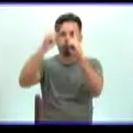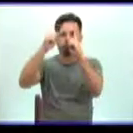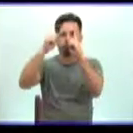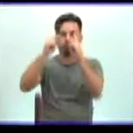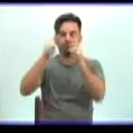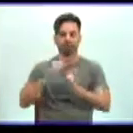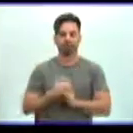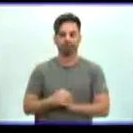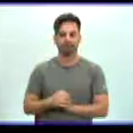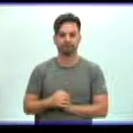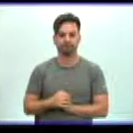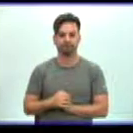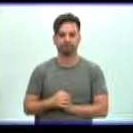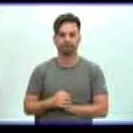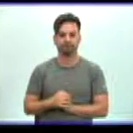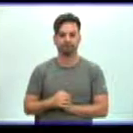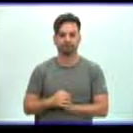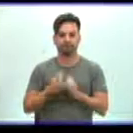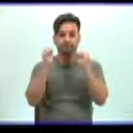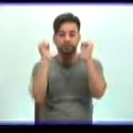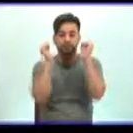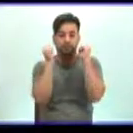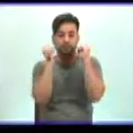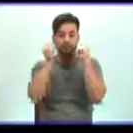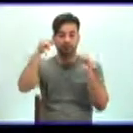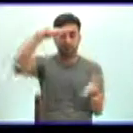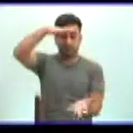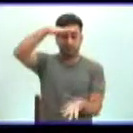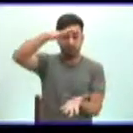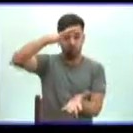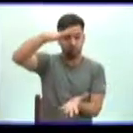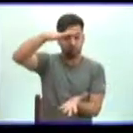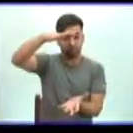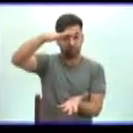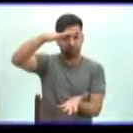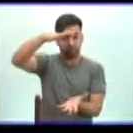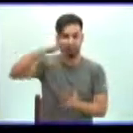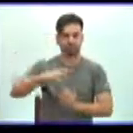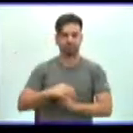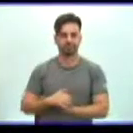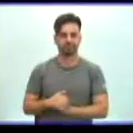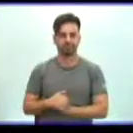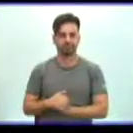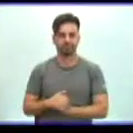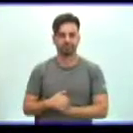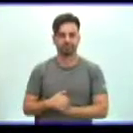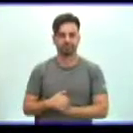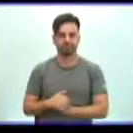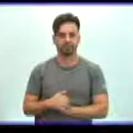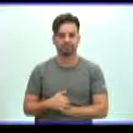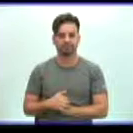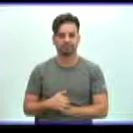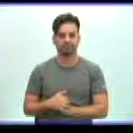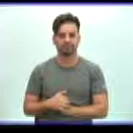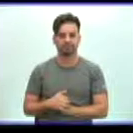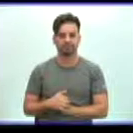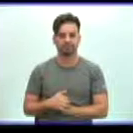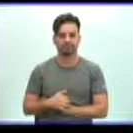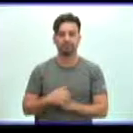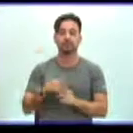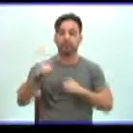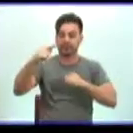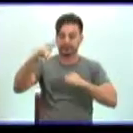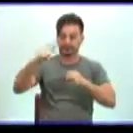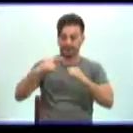forma perpendicular, por tanto la influencia es más fuerte. En la medida en que nos alejamos, ya los rayos solares influyen de